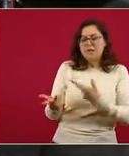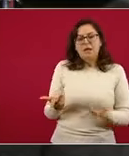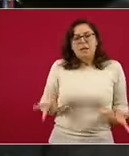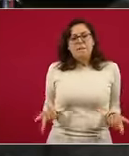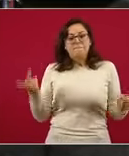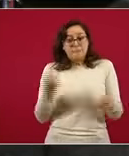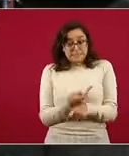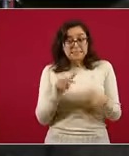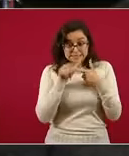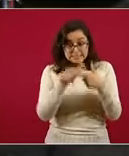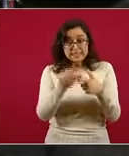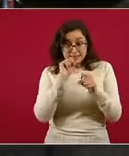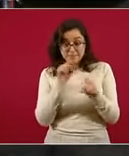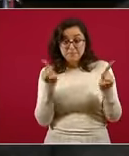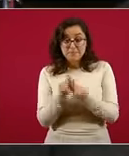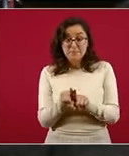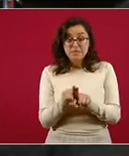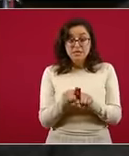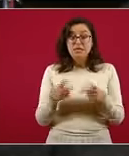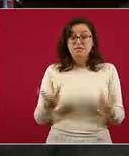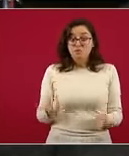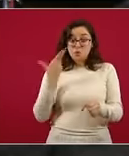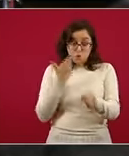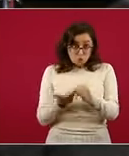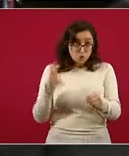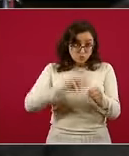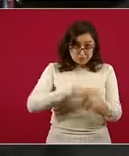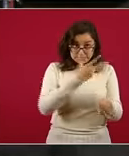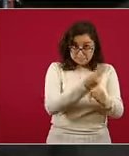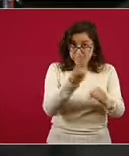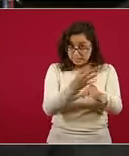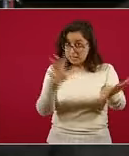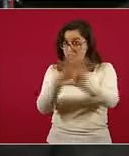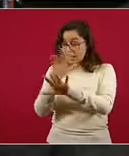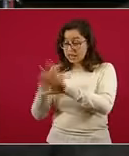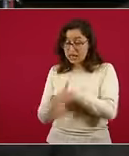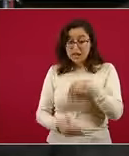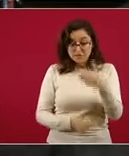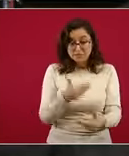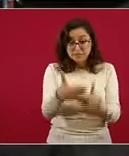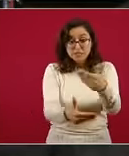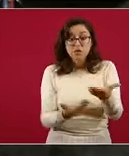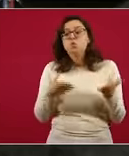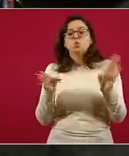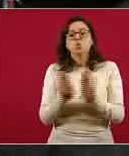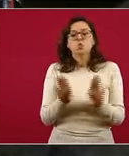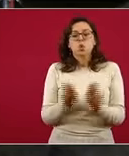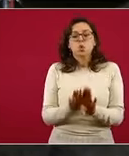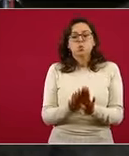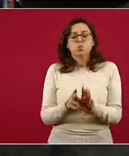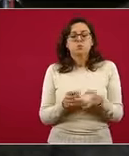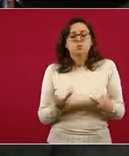está continuando la elaboración de la reconversión hospitalaria, ¿no? ¿Cómo se está avanzando en esto y hasta cuándo se